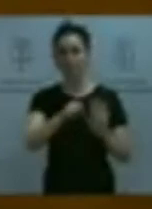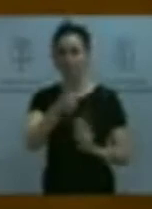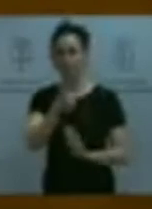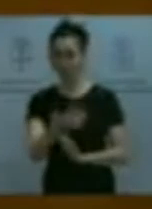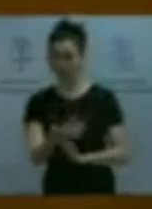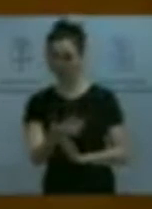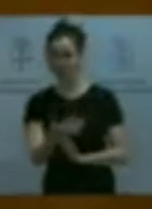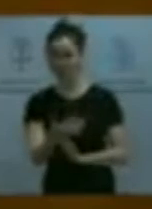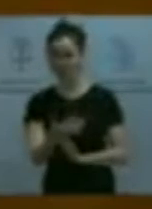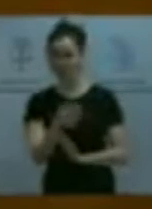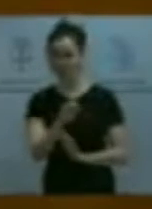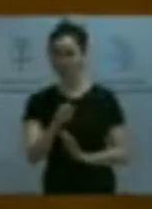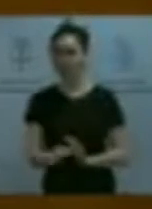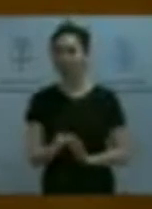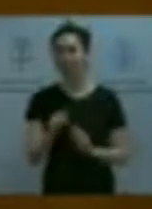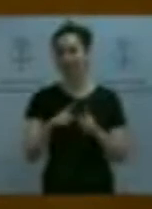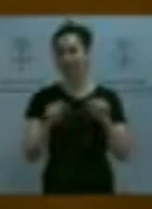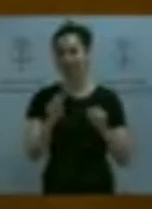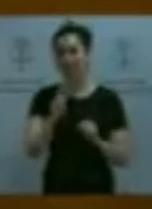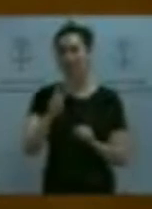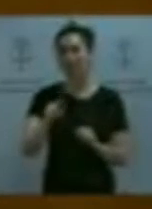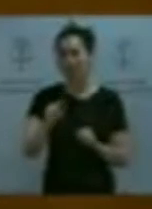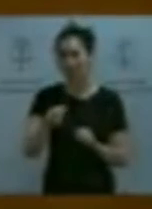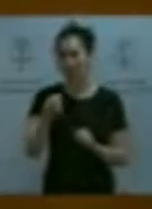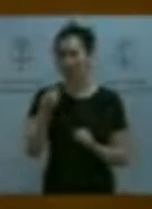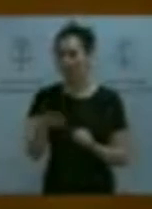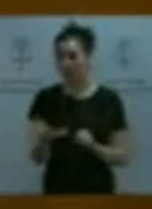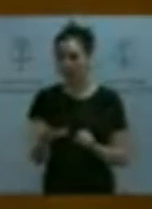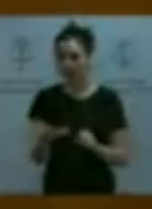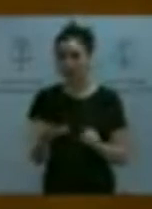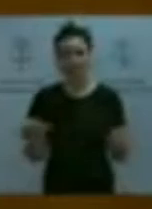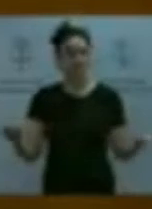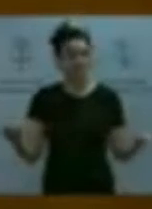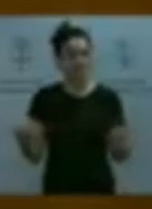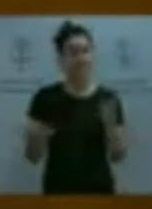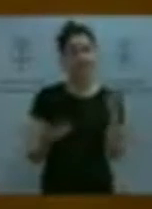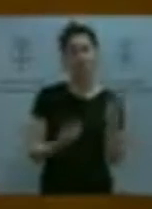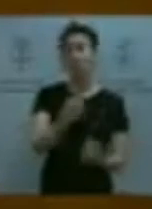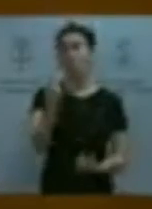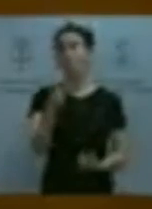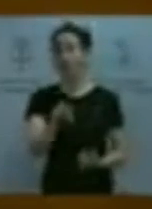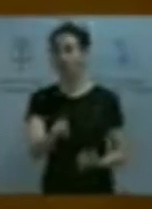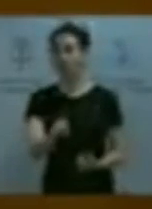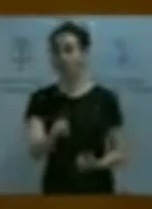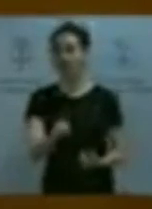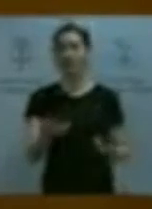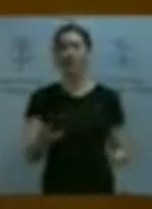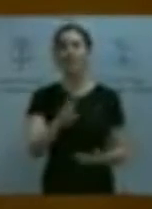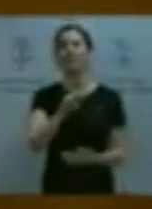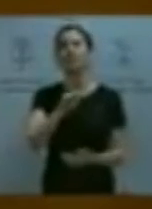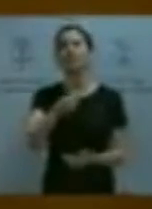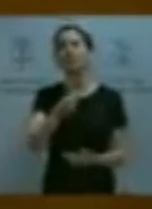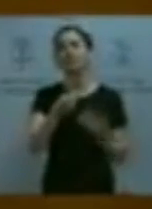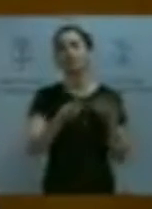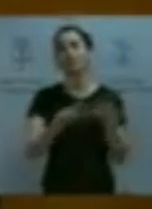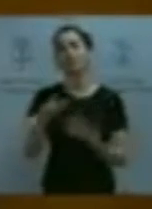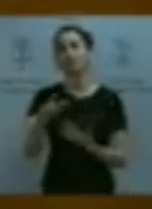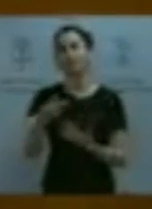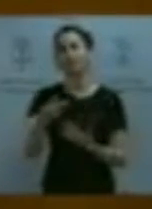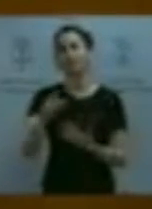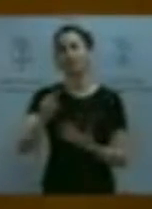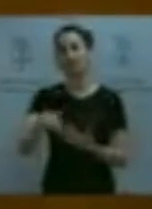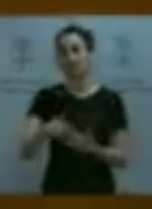decir, ocupamos menos de una de cada tres plazas hoteleras a un rendimiento de 21,83 euros por habitación. Yo creo que esto debería